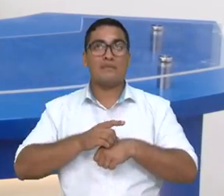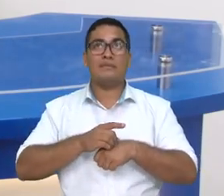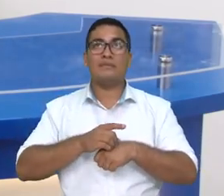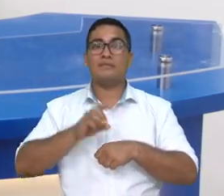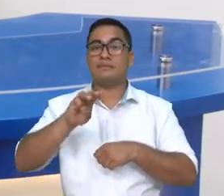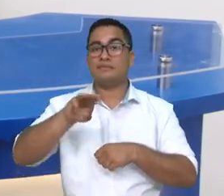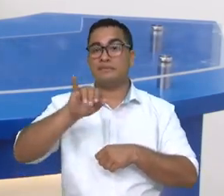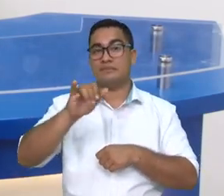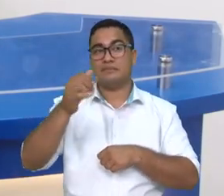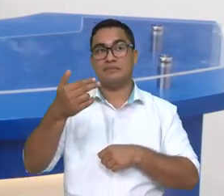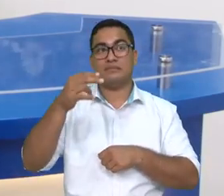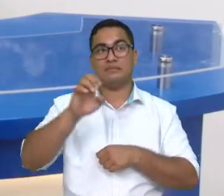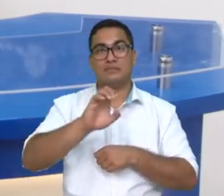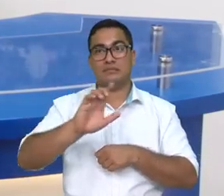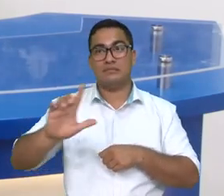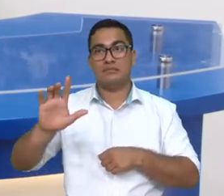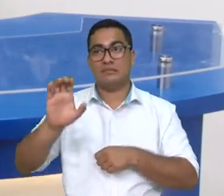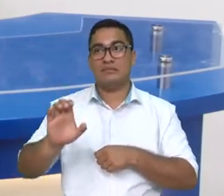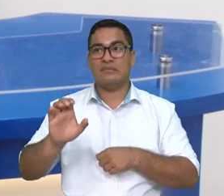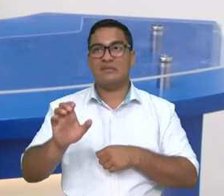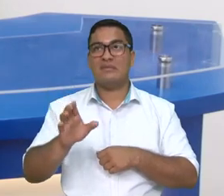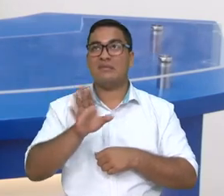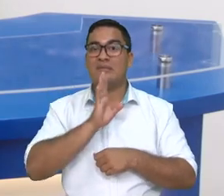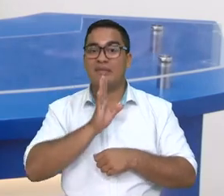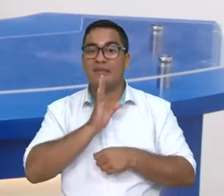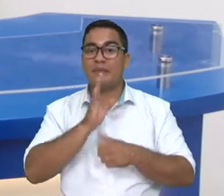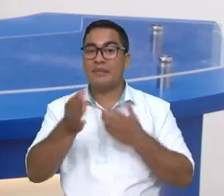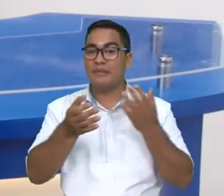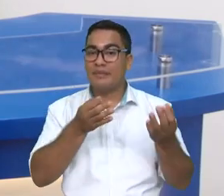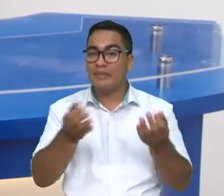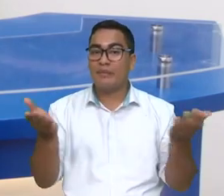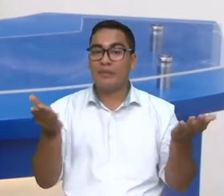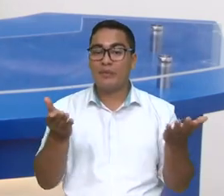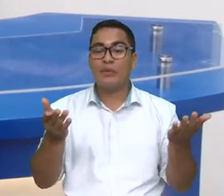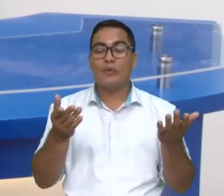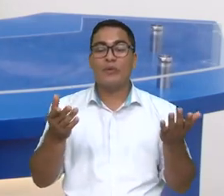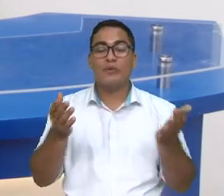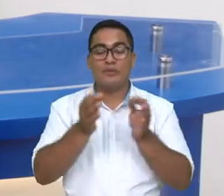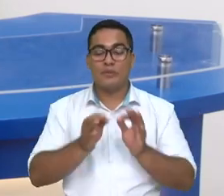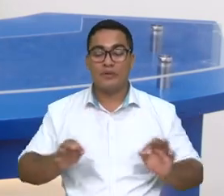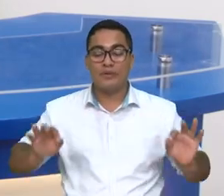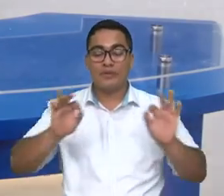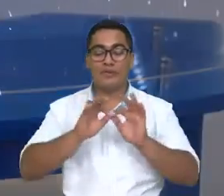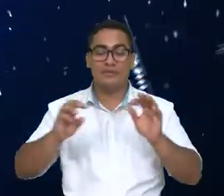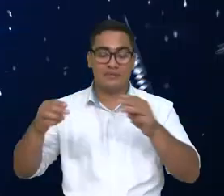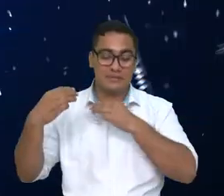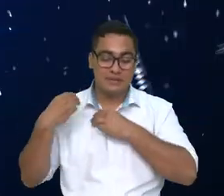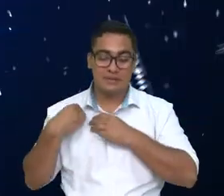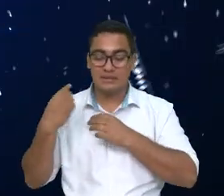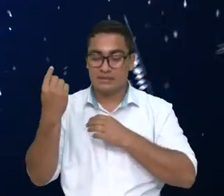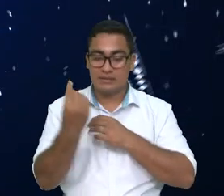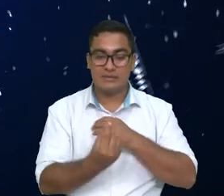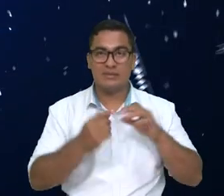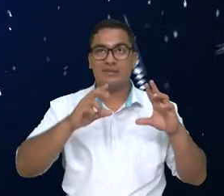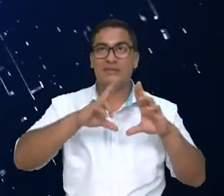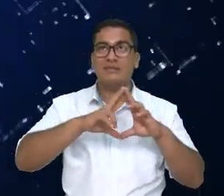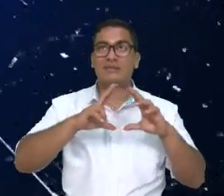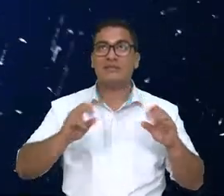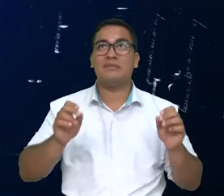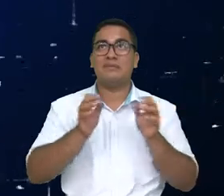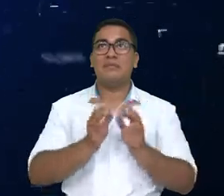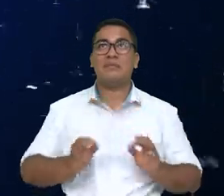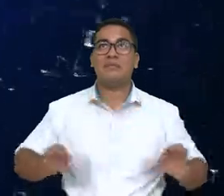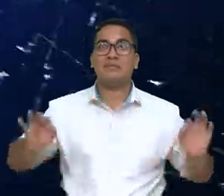el doctor Michel Cabrera, daba los detalles de su misión aquí en Nicaragua, donde precisamente es un apoyo